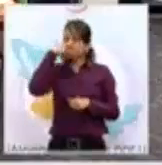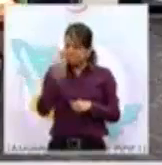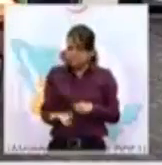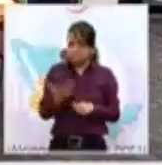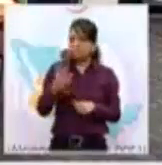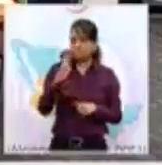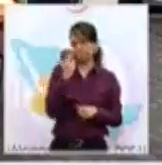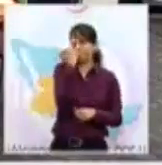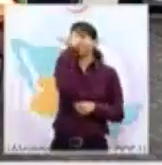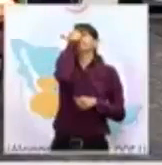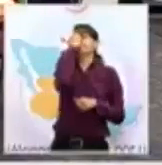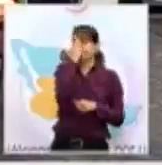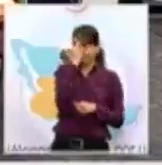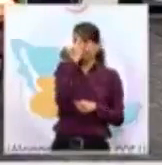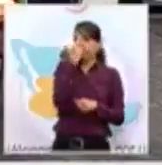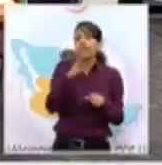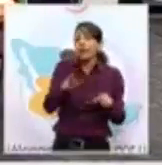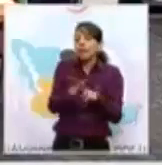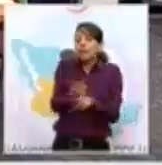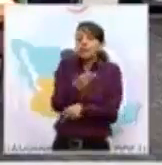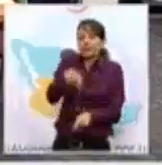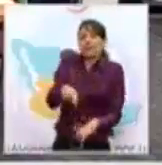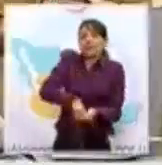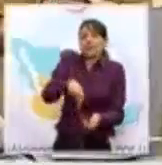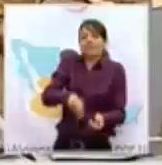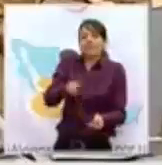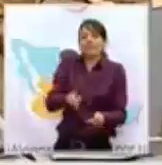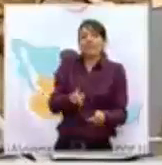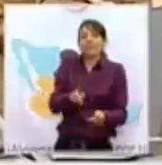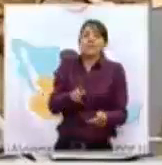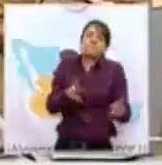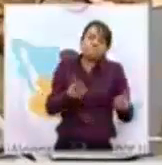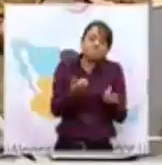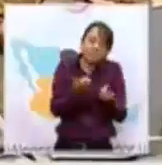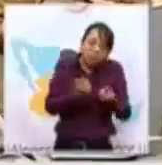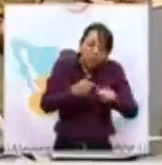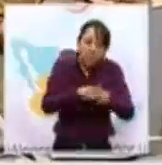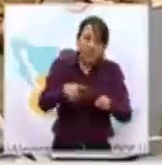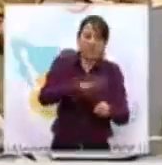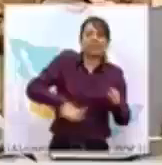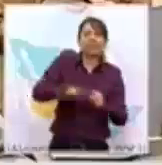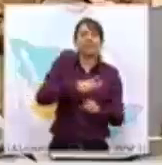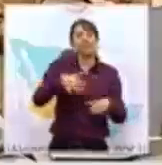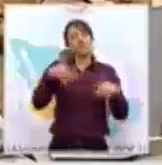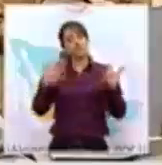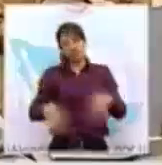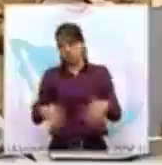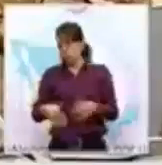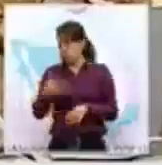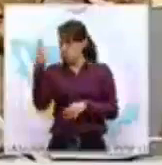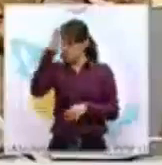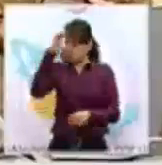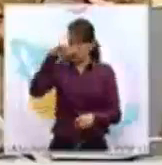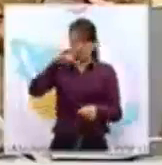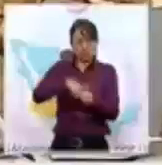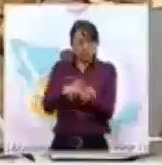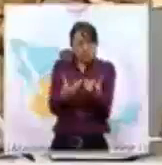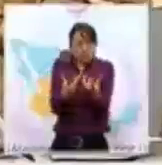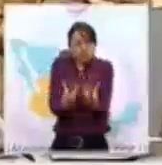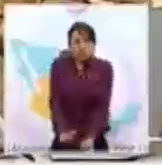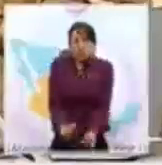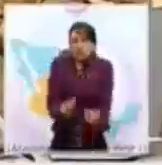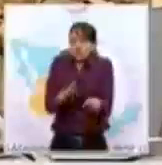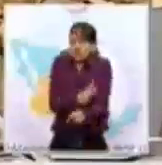nuestra sociedad y de nuestra población, que es la riqueza y diversidad cultural. Pero una riqueza y diversidad